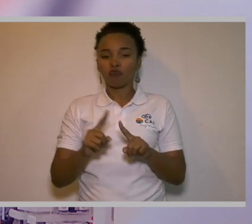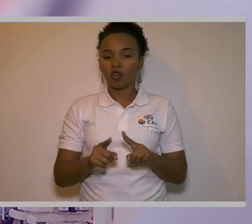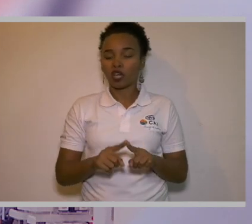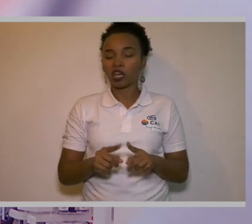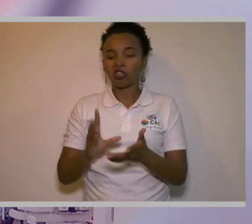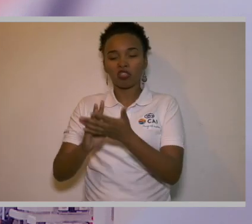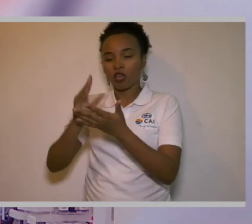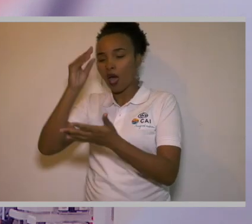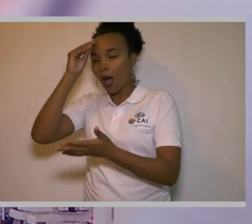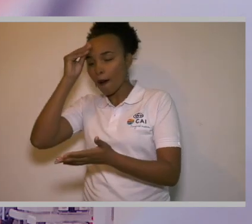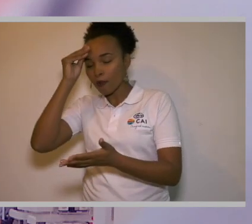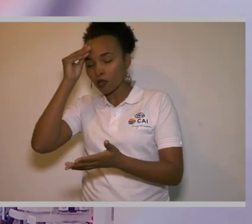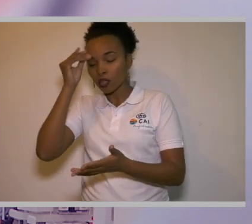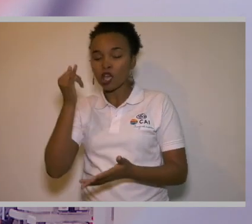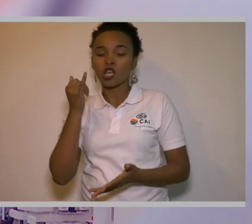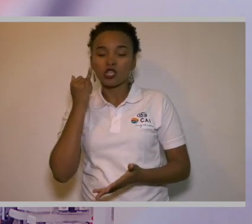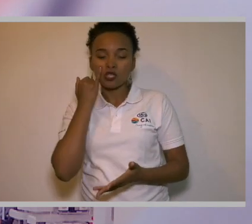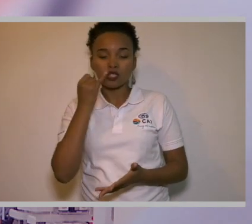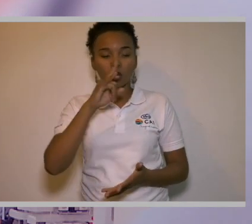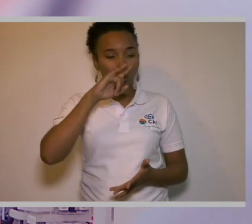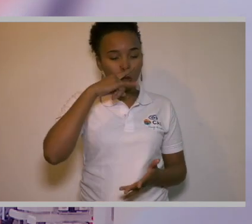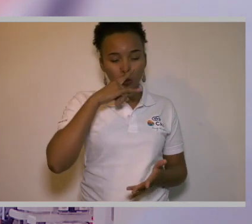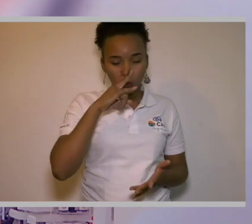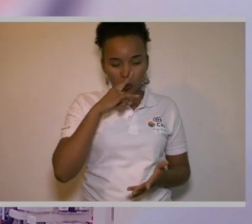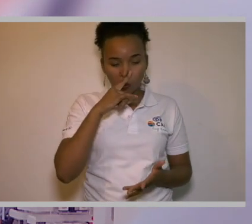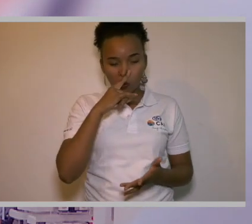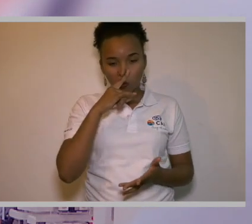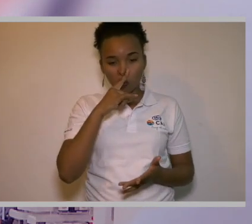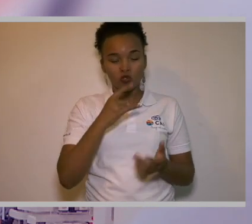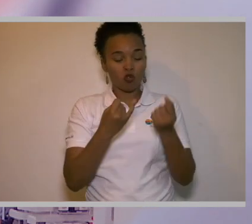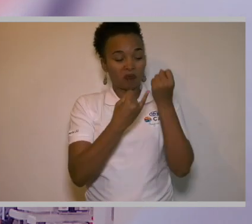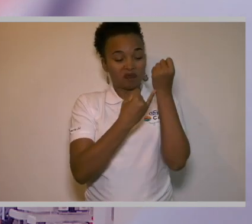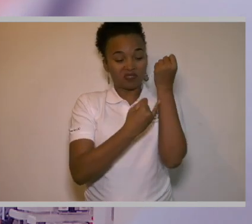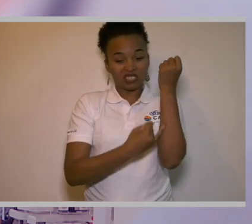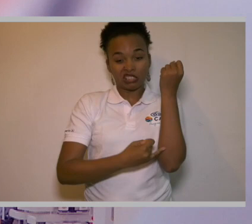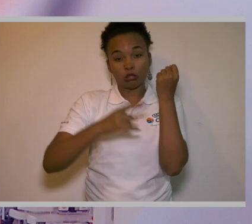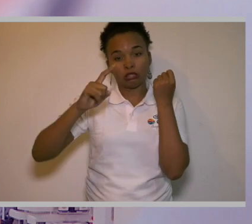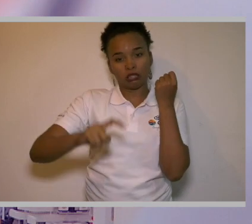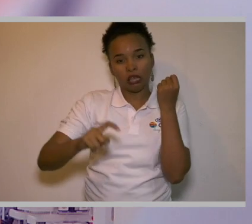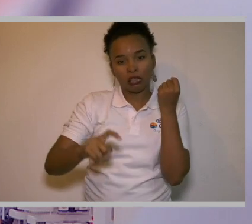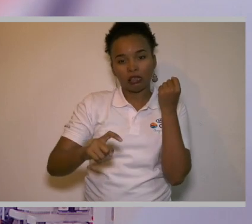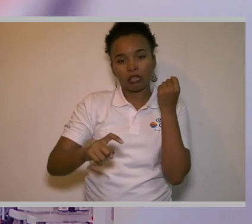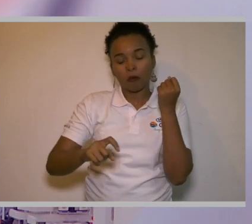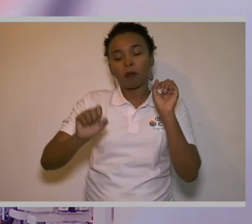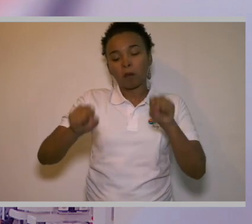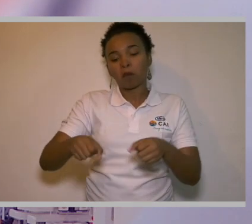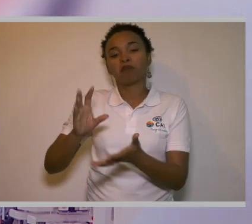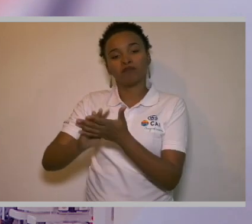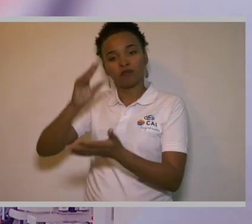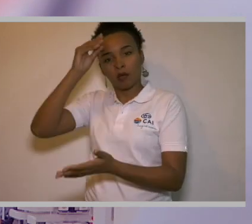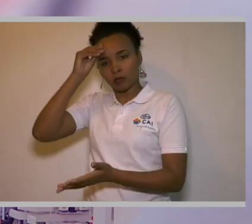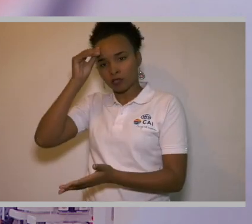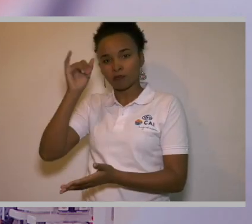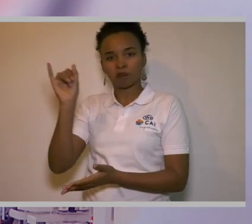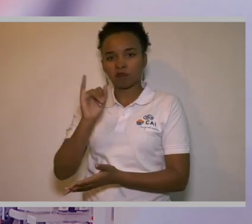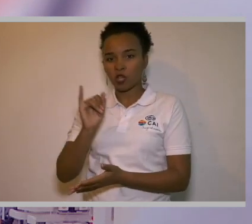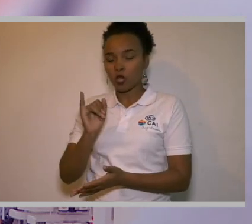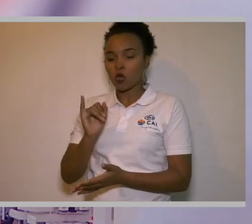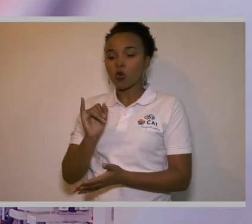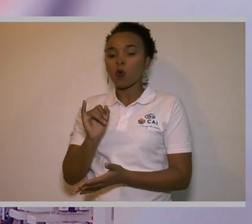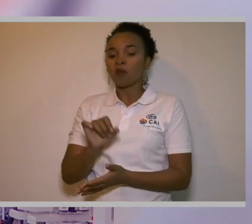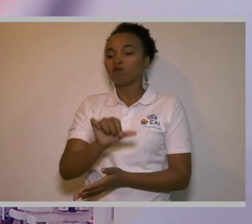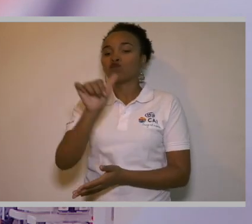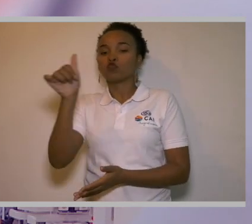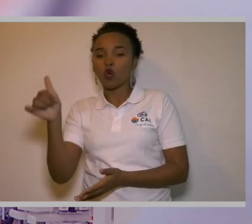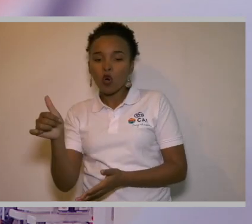lo importante que necesitas saber cuando tu niño va a ser sometido a un proceso anestésico. De igual